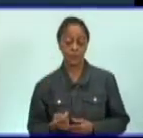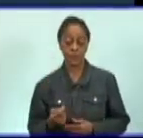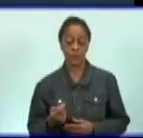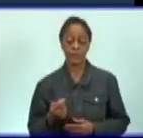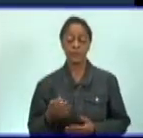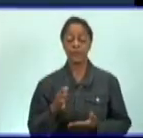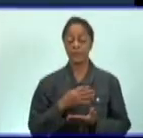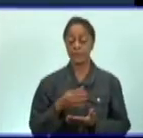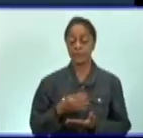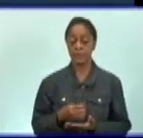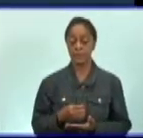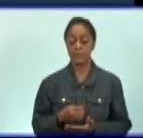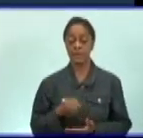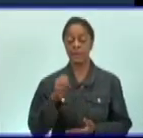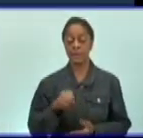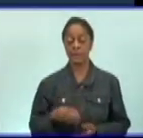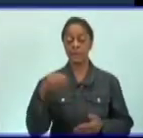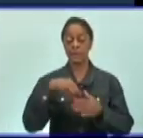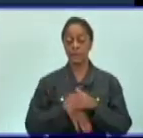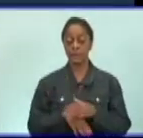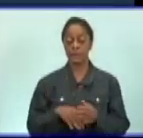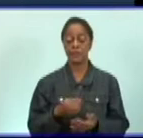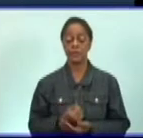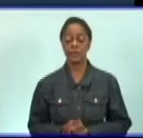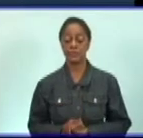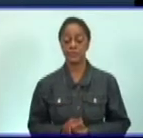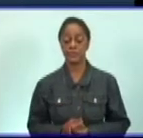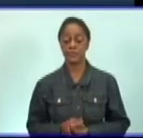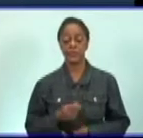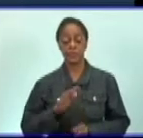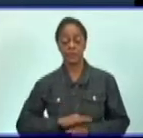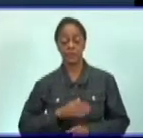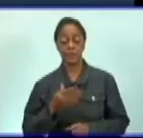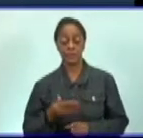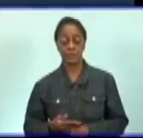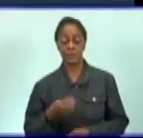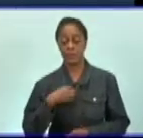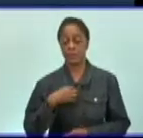cuántas libretas hay en el almacén. Ya después que yo